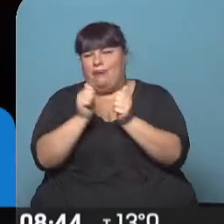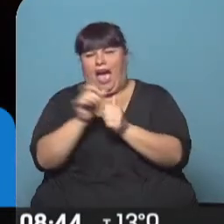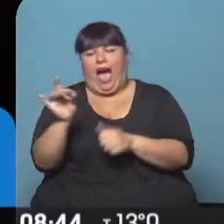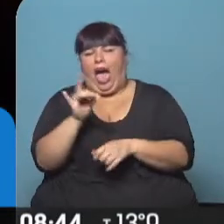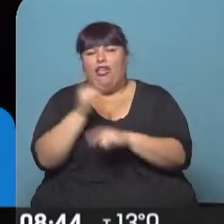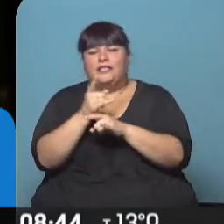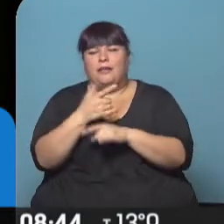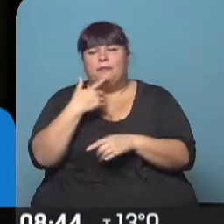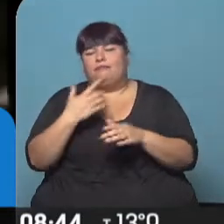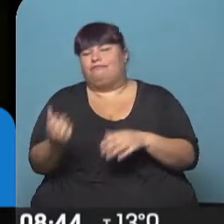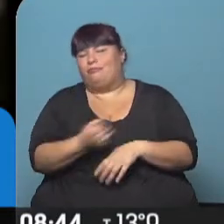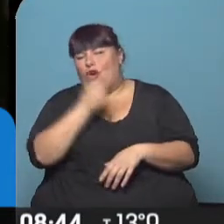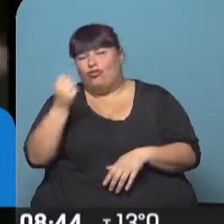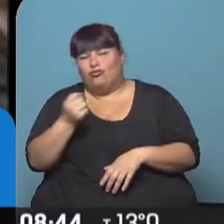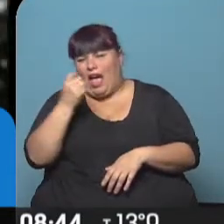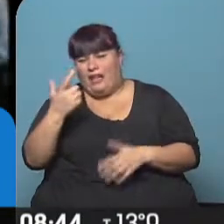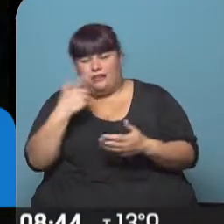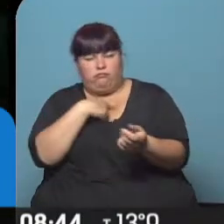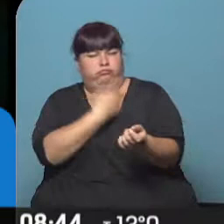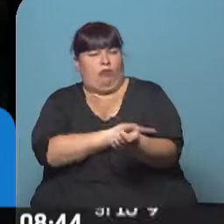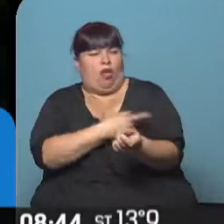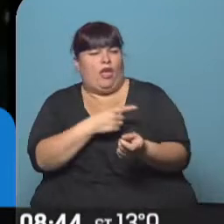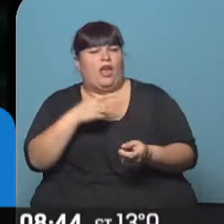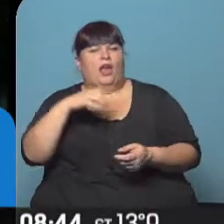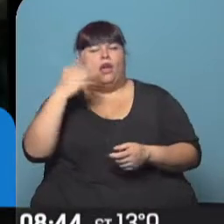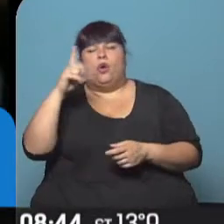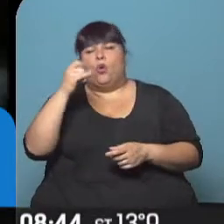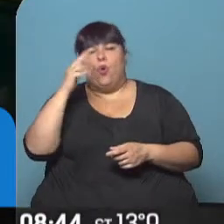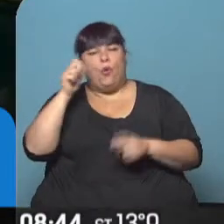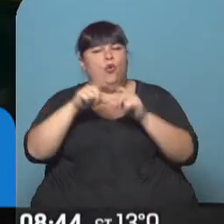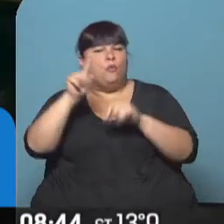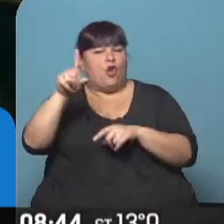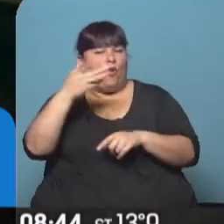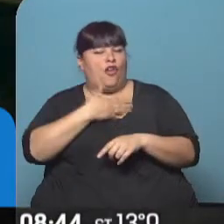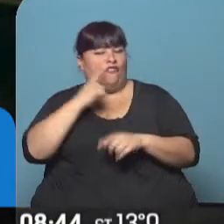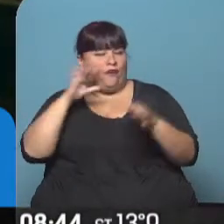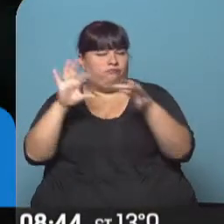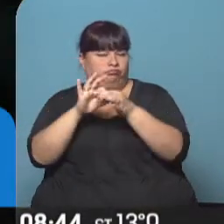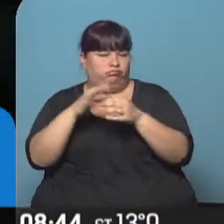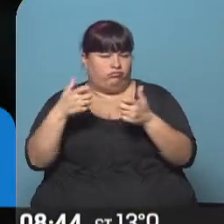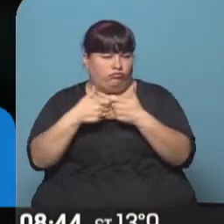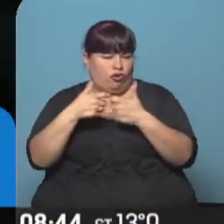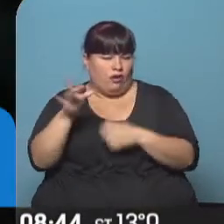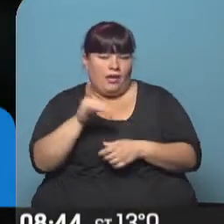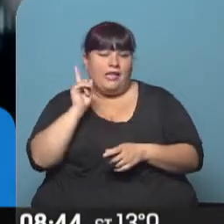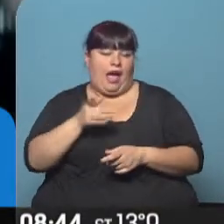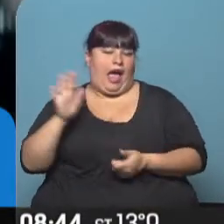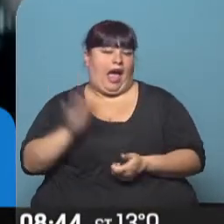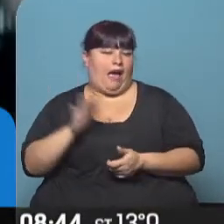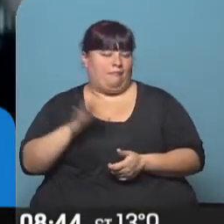del súper importante y poderoso Edgar Hoover, el número uno del FBI y además un